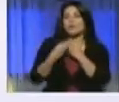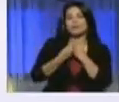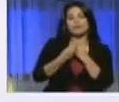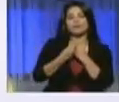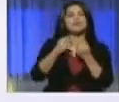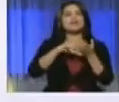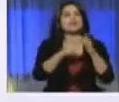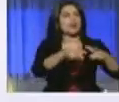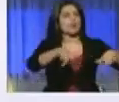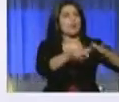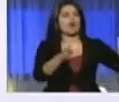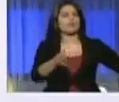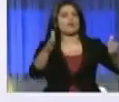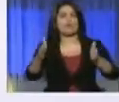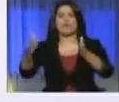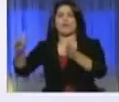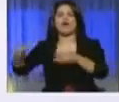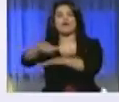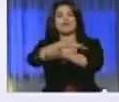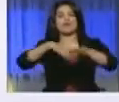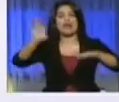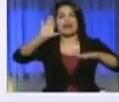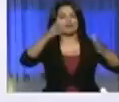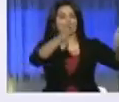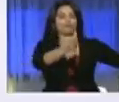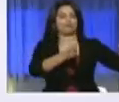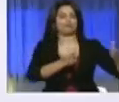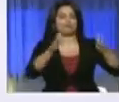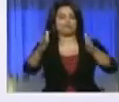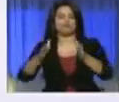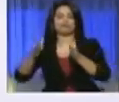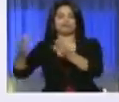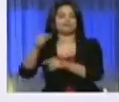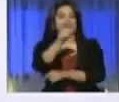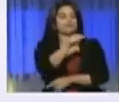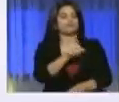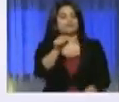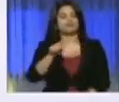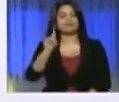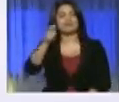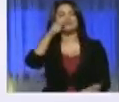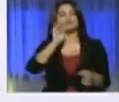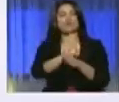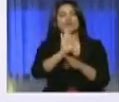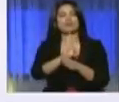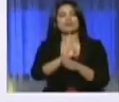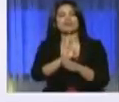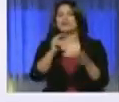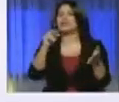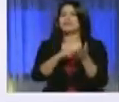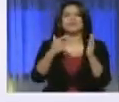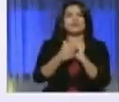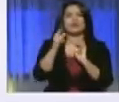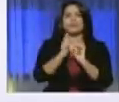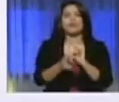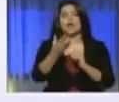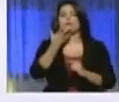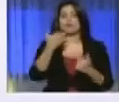seguridad? Y debemos retomarlo con cada vez más fuerza. un cuadrante de seguridad, yo